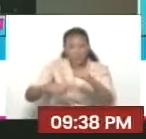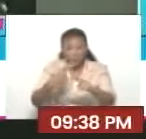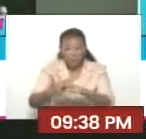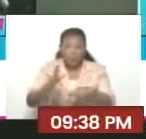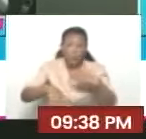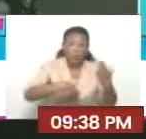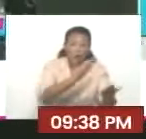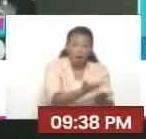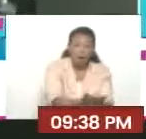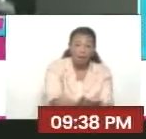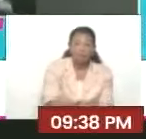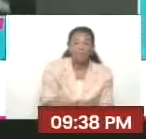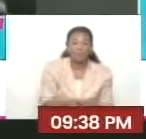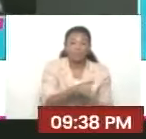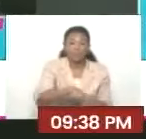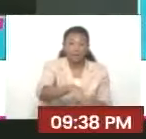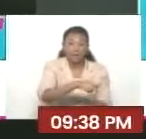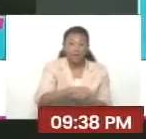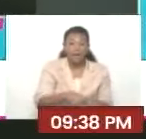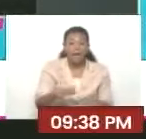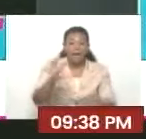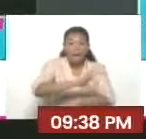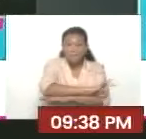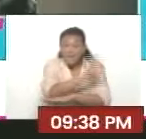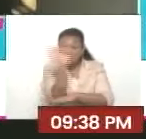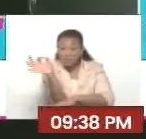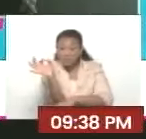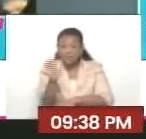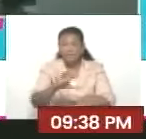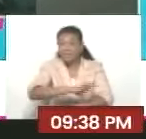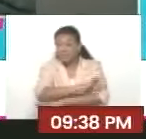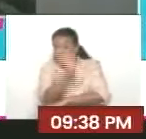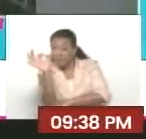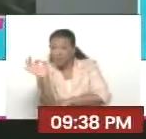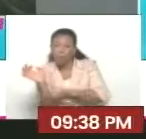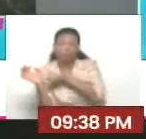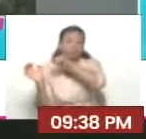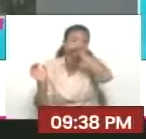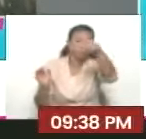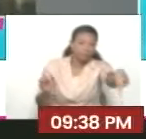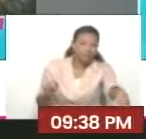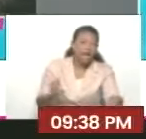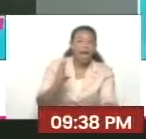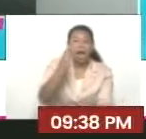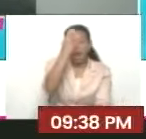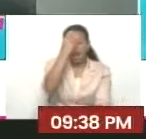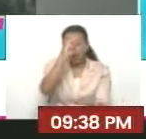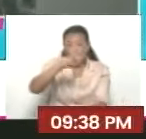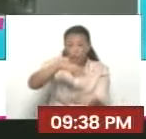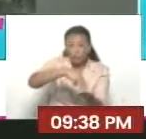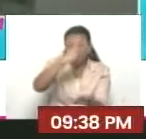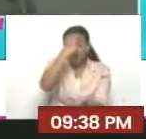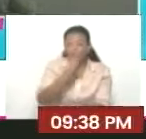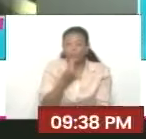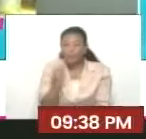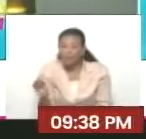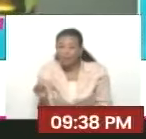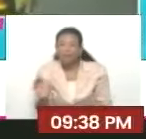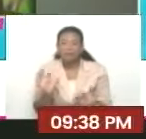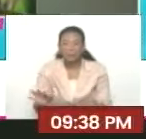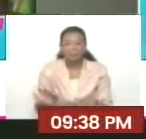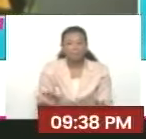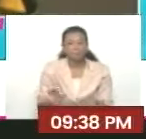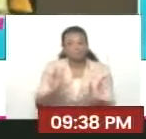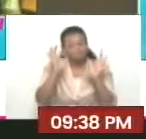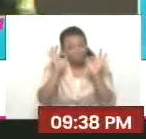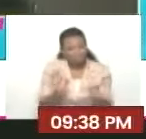Cruz a Barquisimeto. Y de Barquisimeto a los teques, medalla de oro, pues, para los teques y para